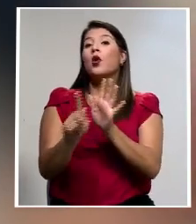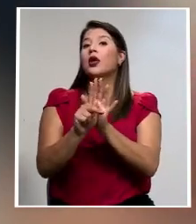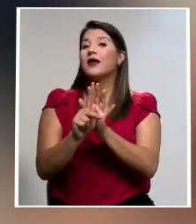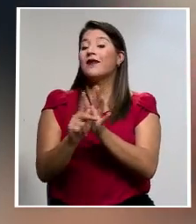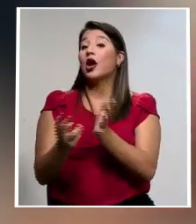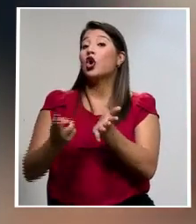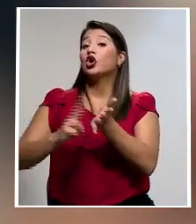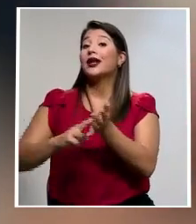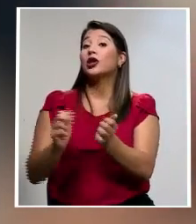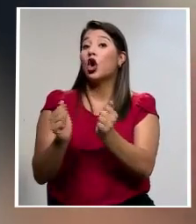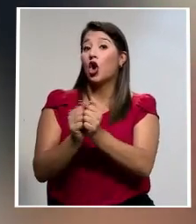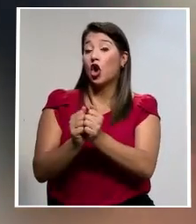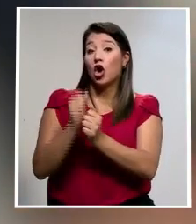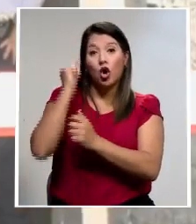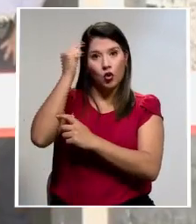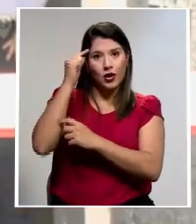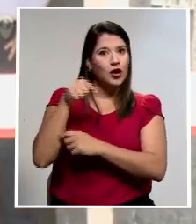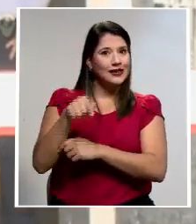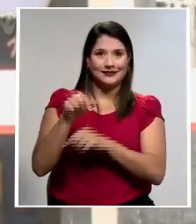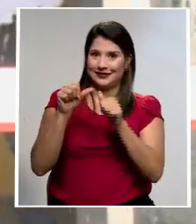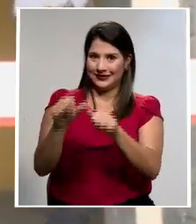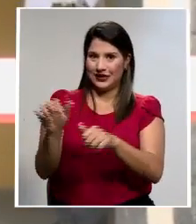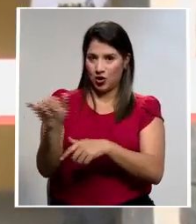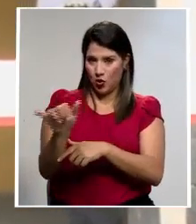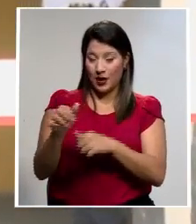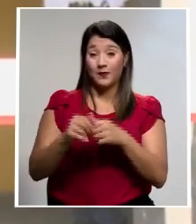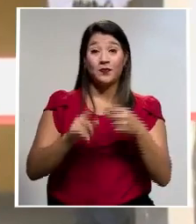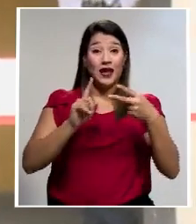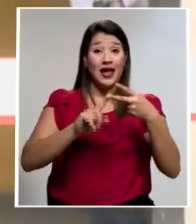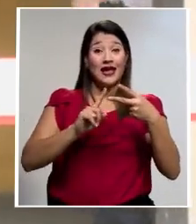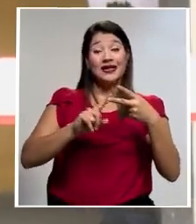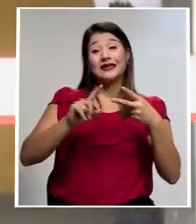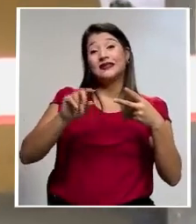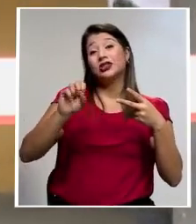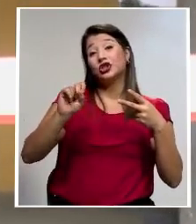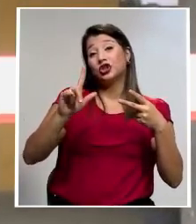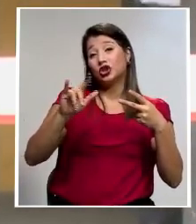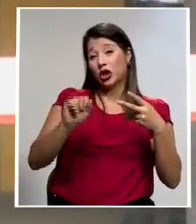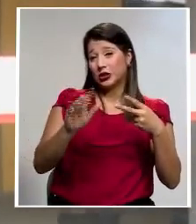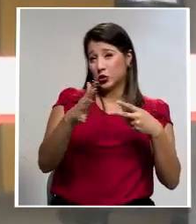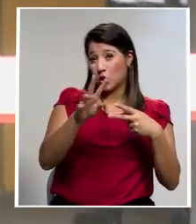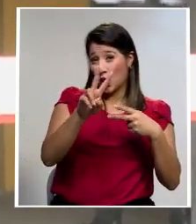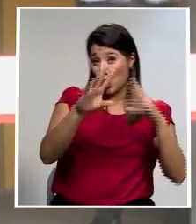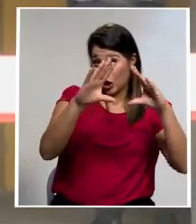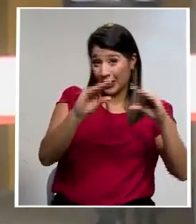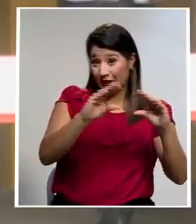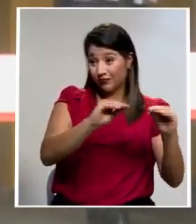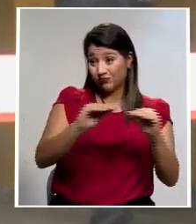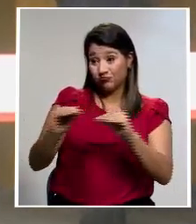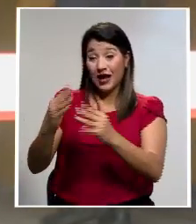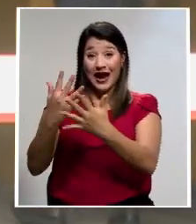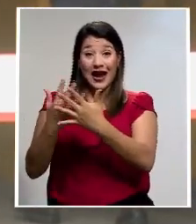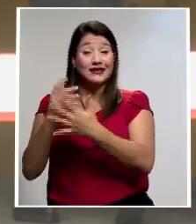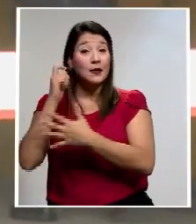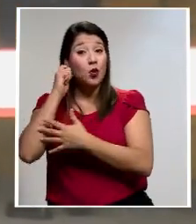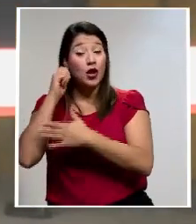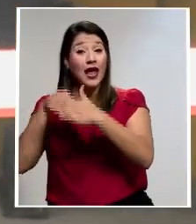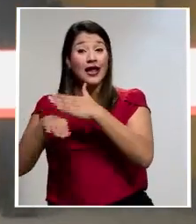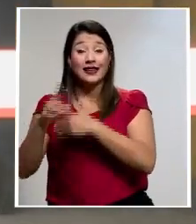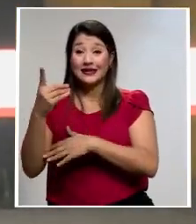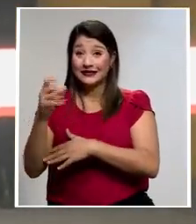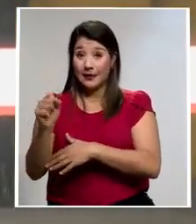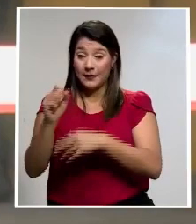mantiene dicha medida cautelar. Solís fue trasladada a eso de las 2 de la tarde a la cárcel de mujeres Vilma Curling en